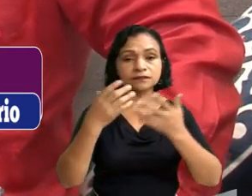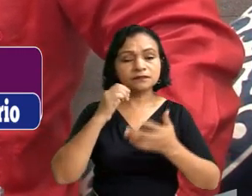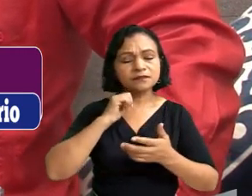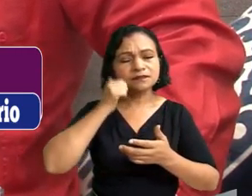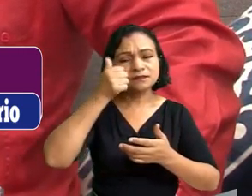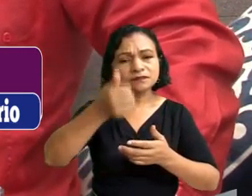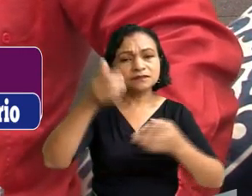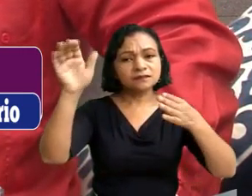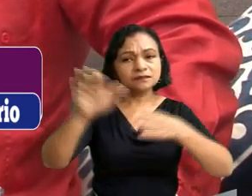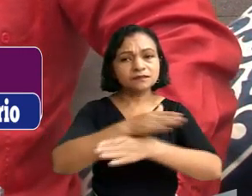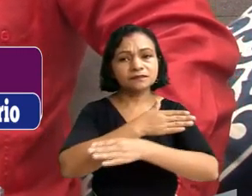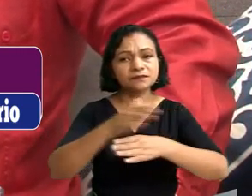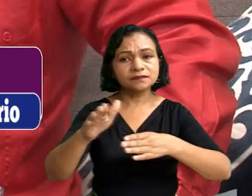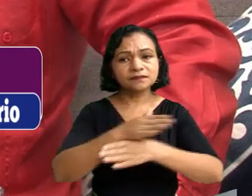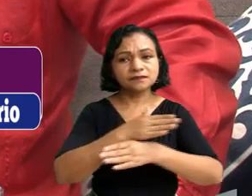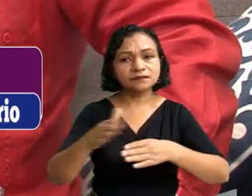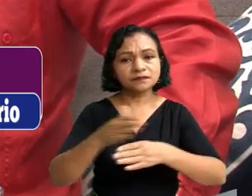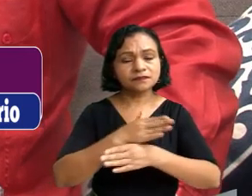distinto